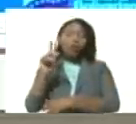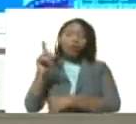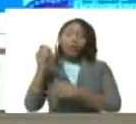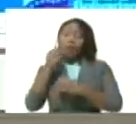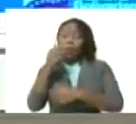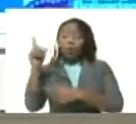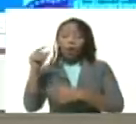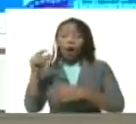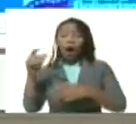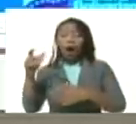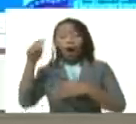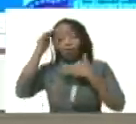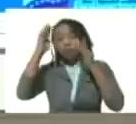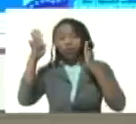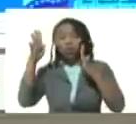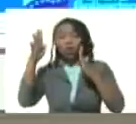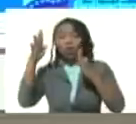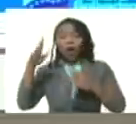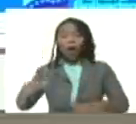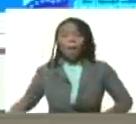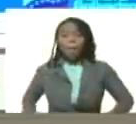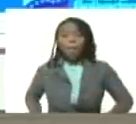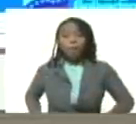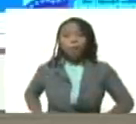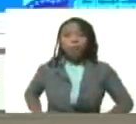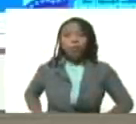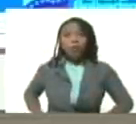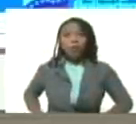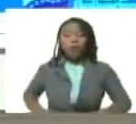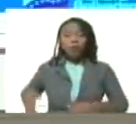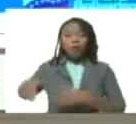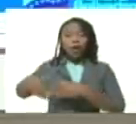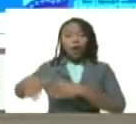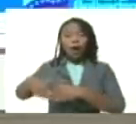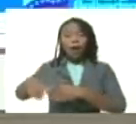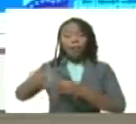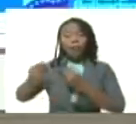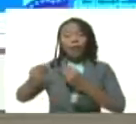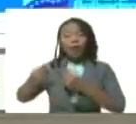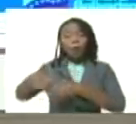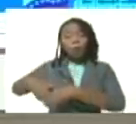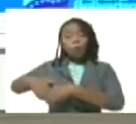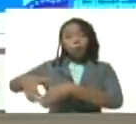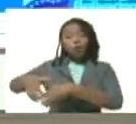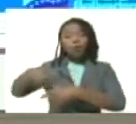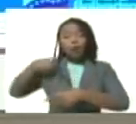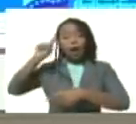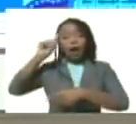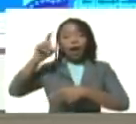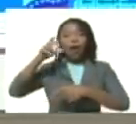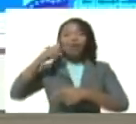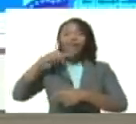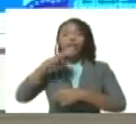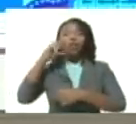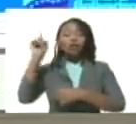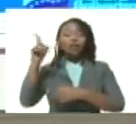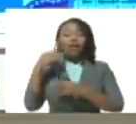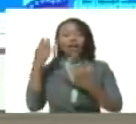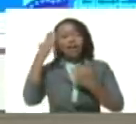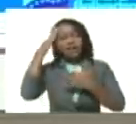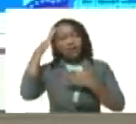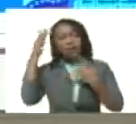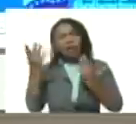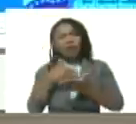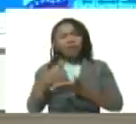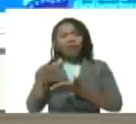el bolsillo de Iván Duque, muy bien. Los impuestos que paga el pueblo de los Estados Unidos, para que sepan en qué se gastan los